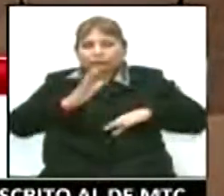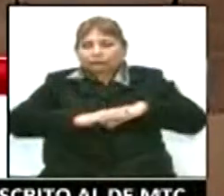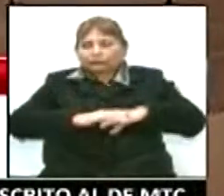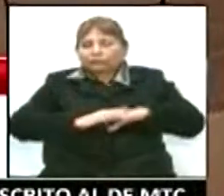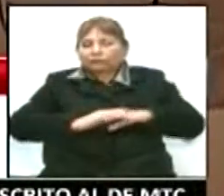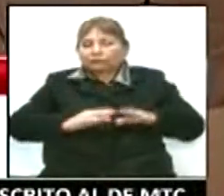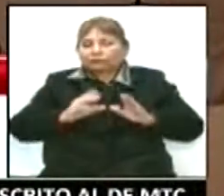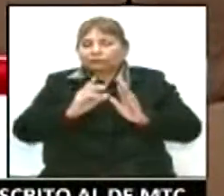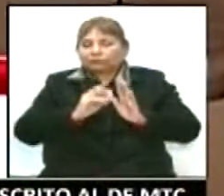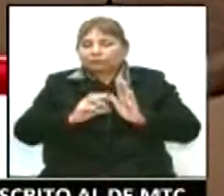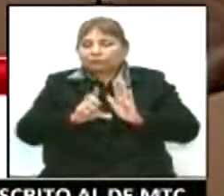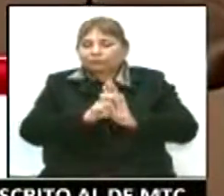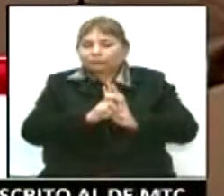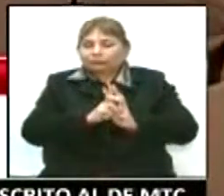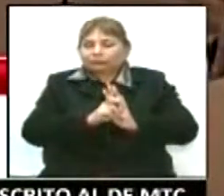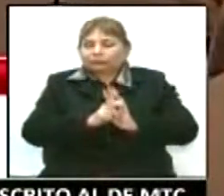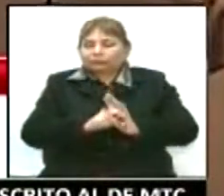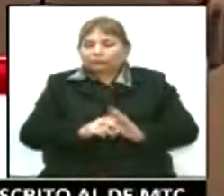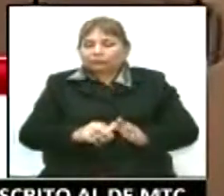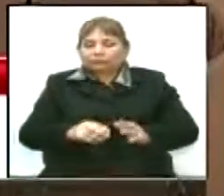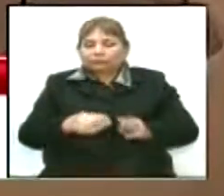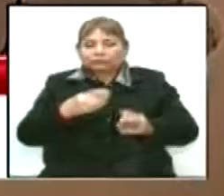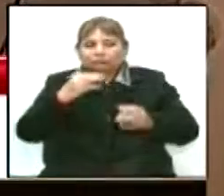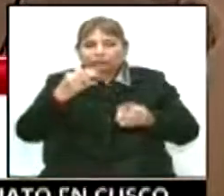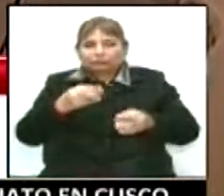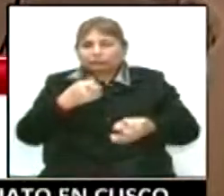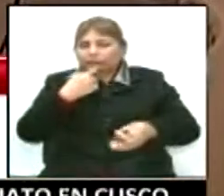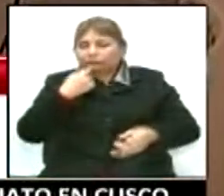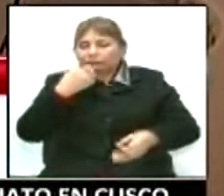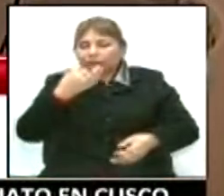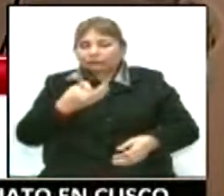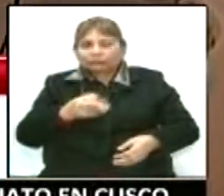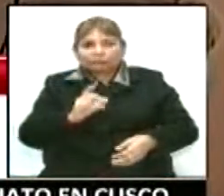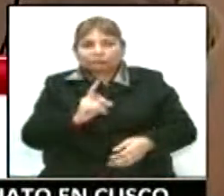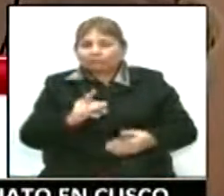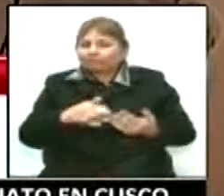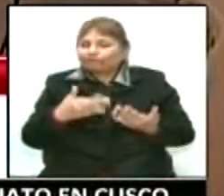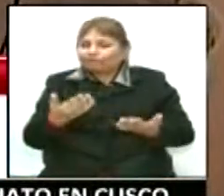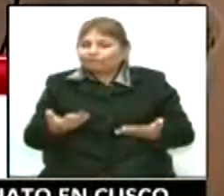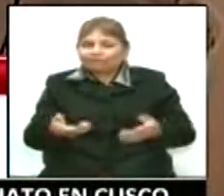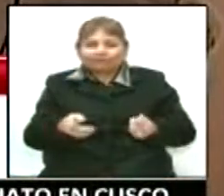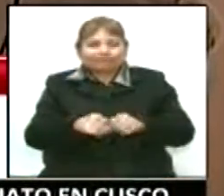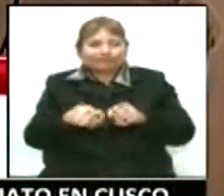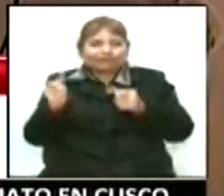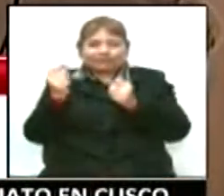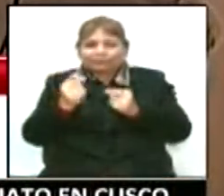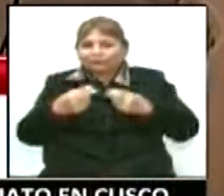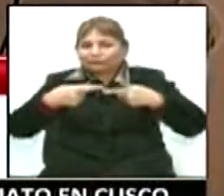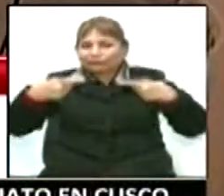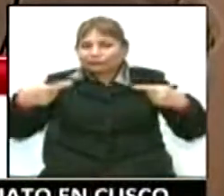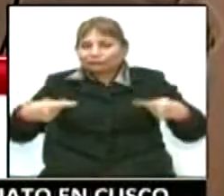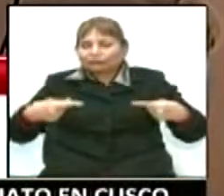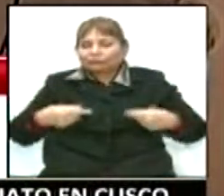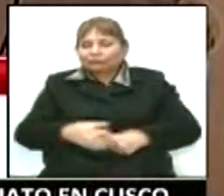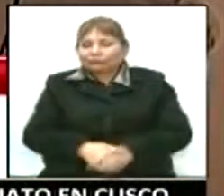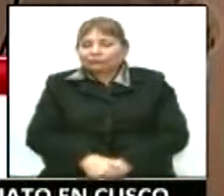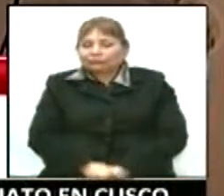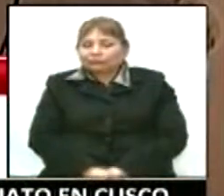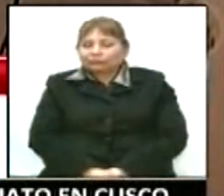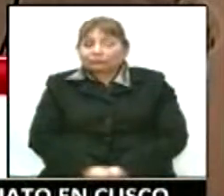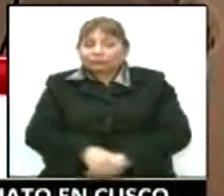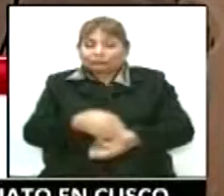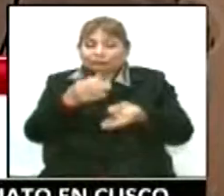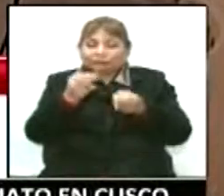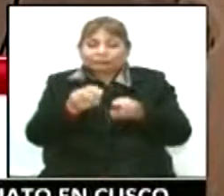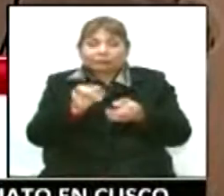ley y lógicamente no habiendo también posiciones contrarias, que si